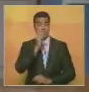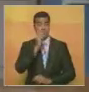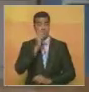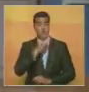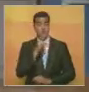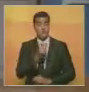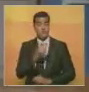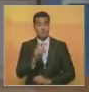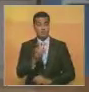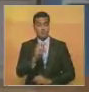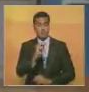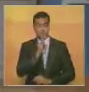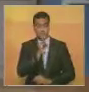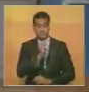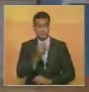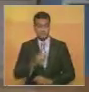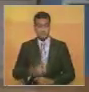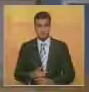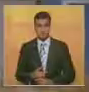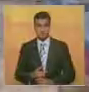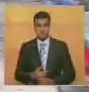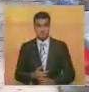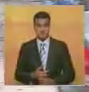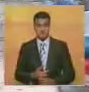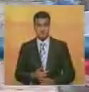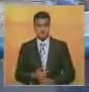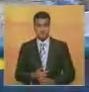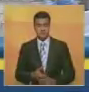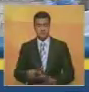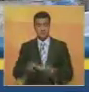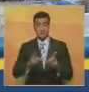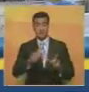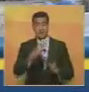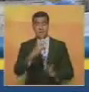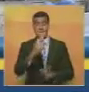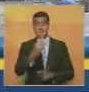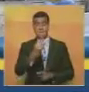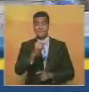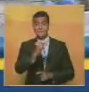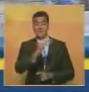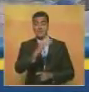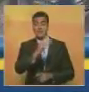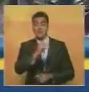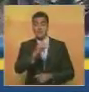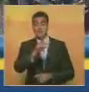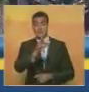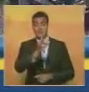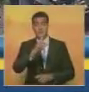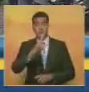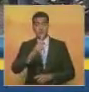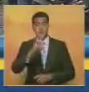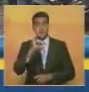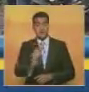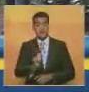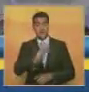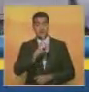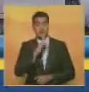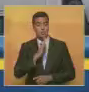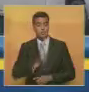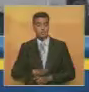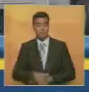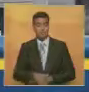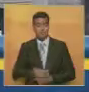adolescente gustado como mejor aún nos cuenta más en el sector la cañada del barrio josé félix ribas de petare ocurrió el triple homicidio